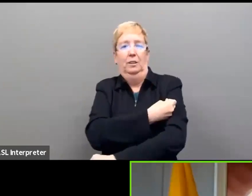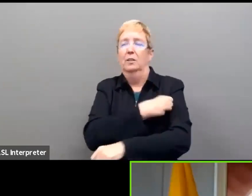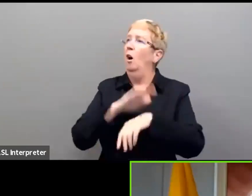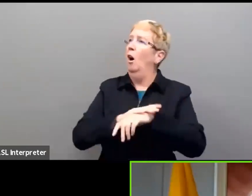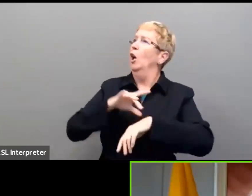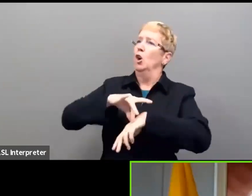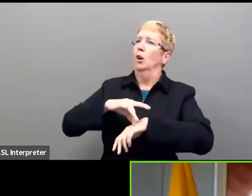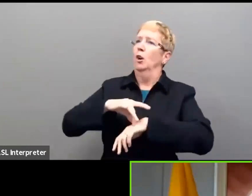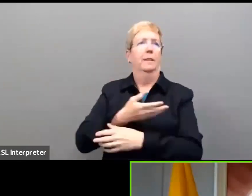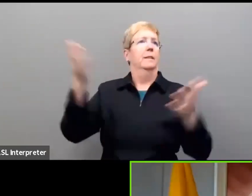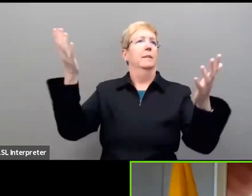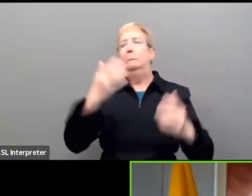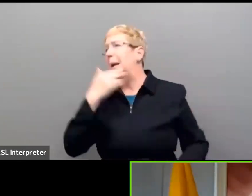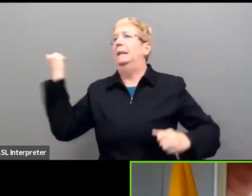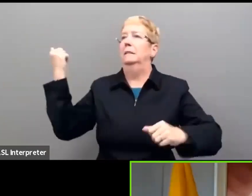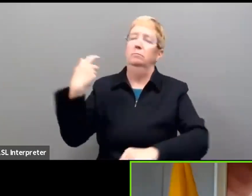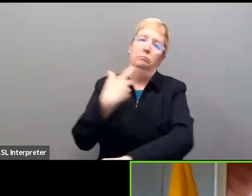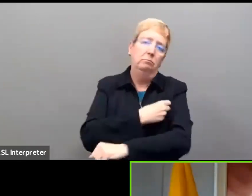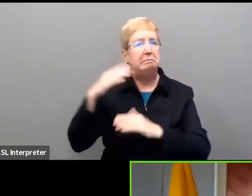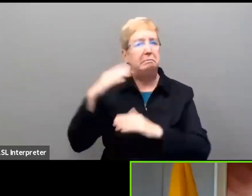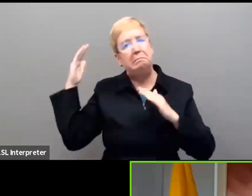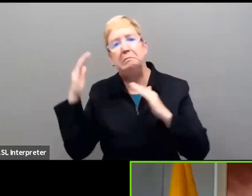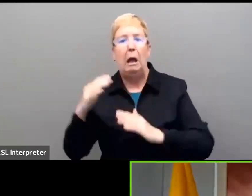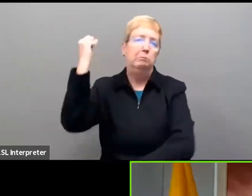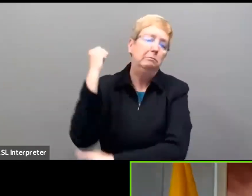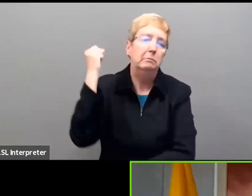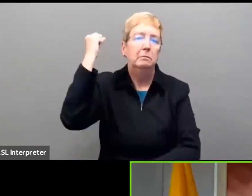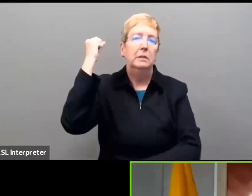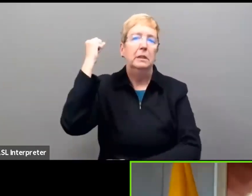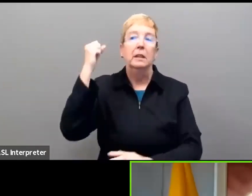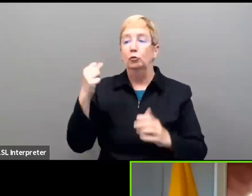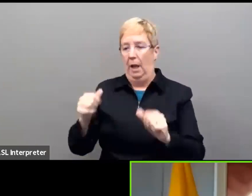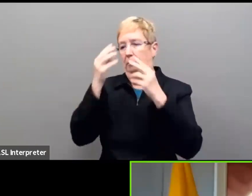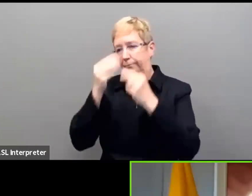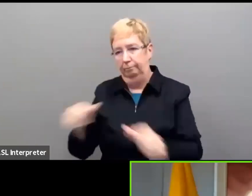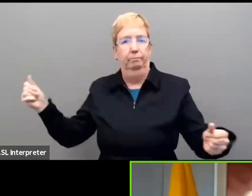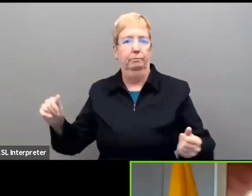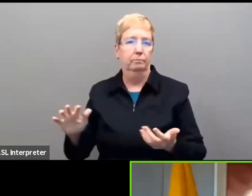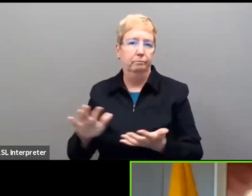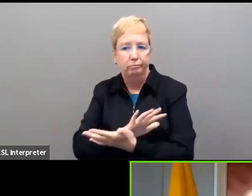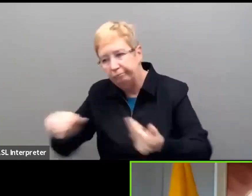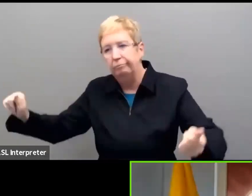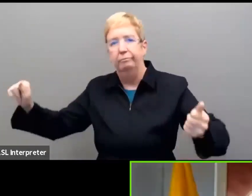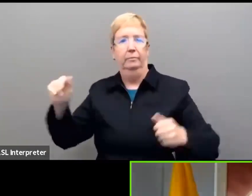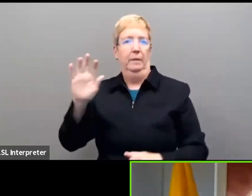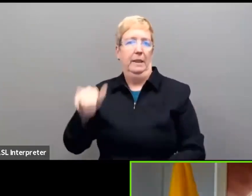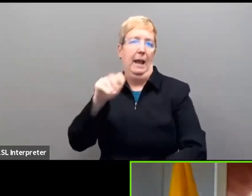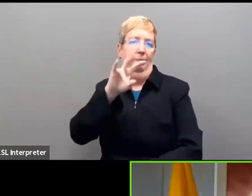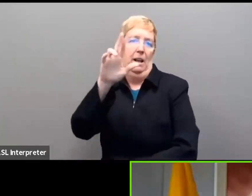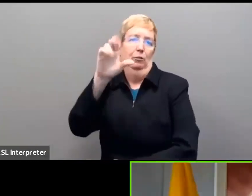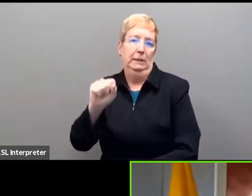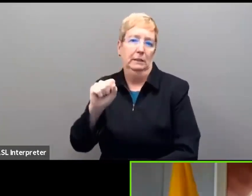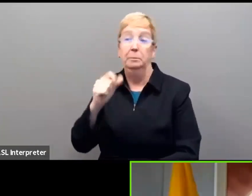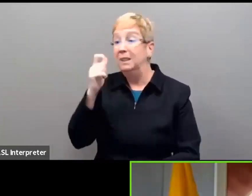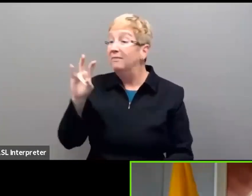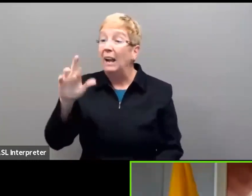el virus para septiembre, para octubre y como el doctor Grace dijo, podamos empezar a ver una disminución de casos para noviembre